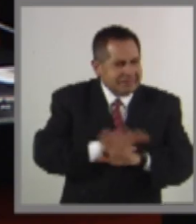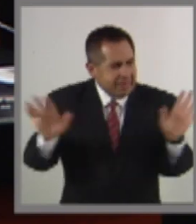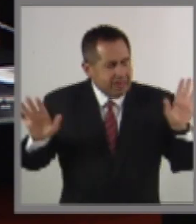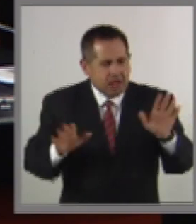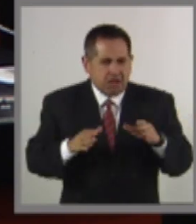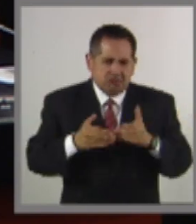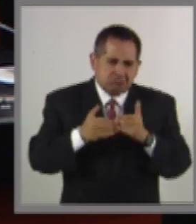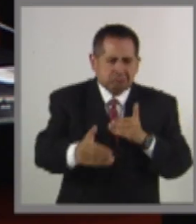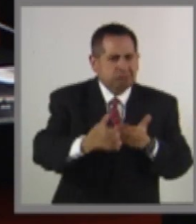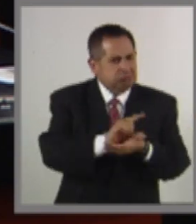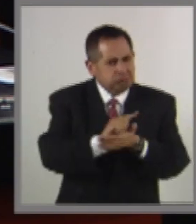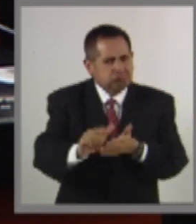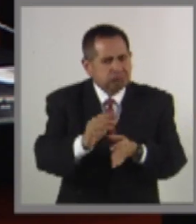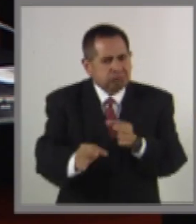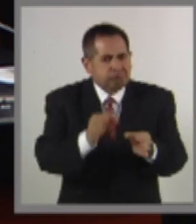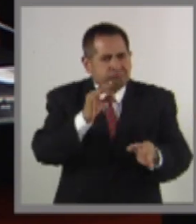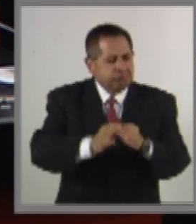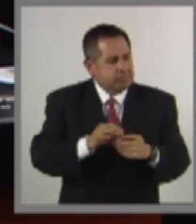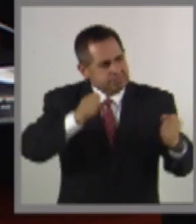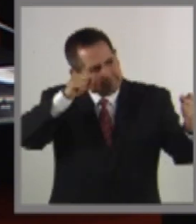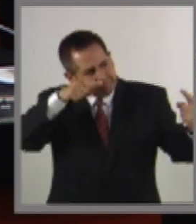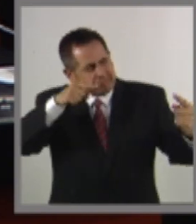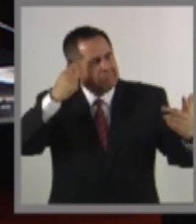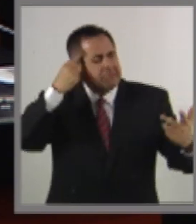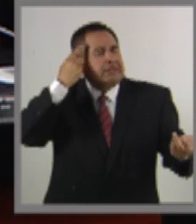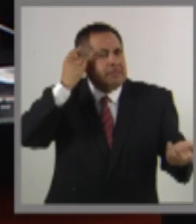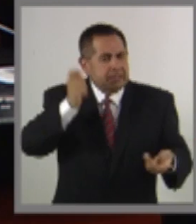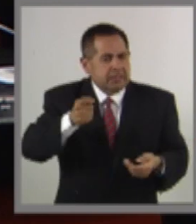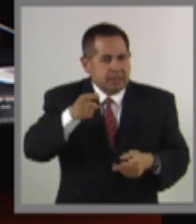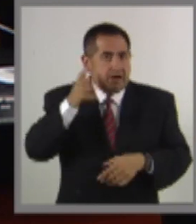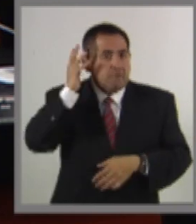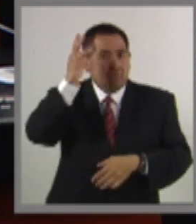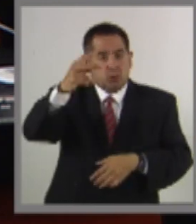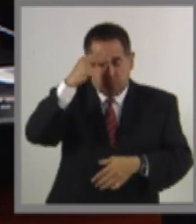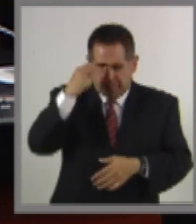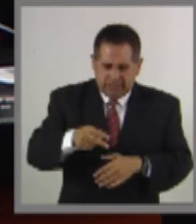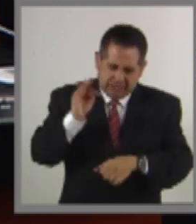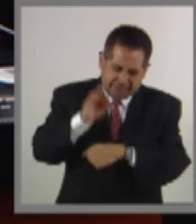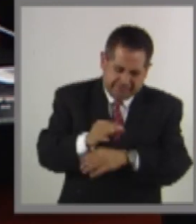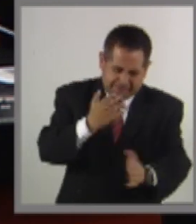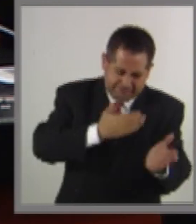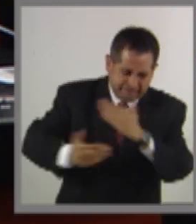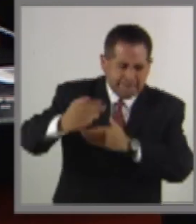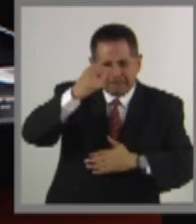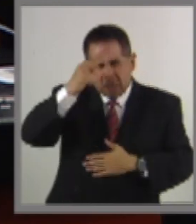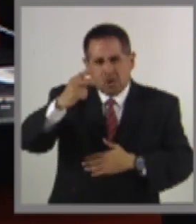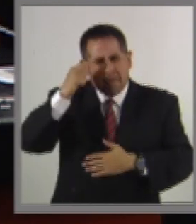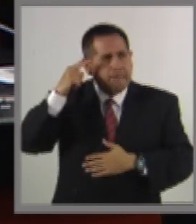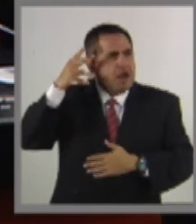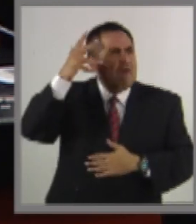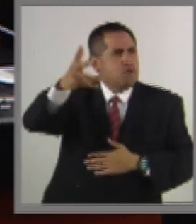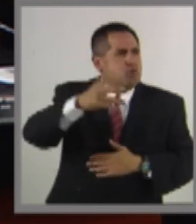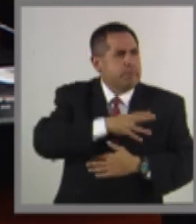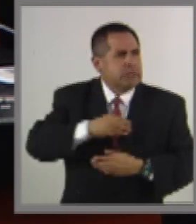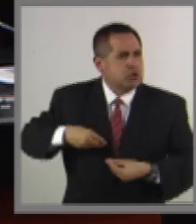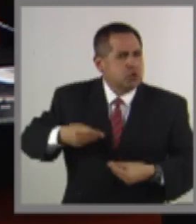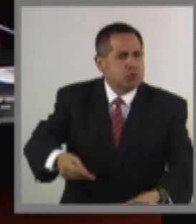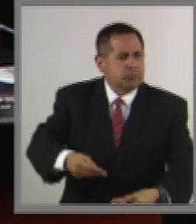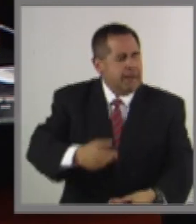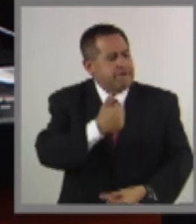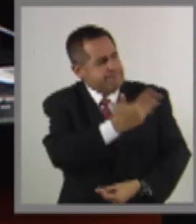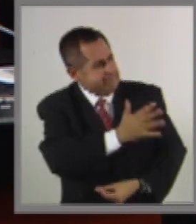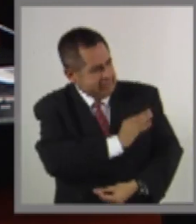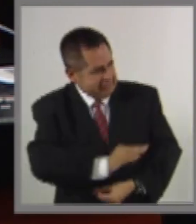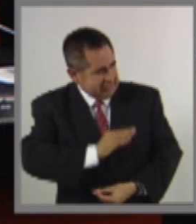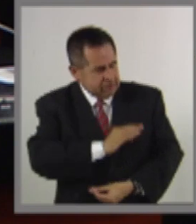trabaje en esa gran coincidencia que tenemos todos por un México mejor, por un México para nuestros hijos. Felicidades y